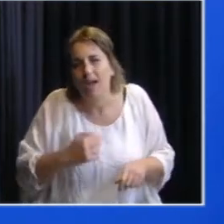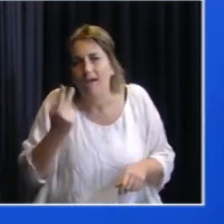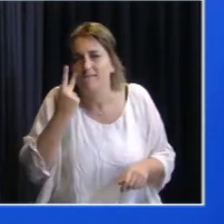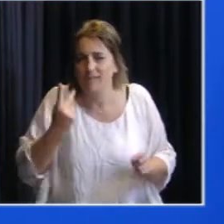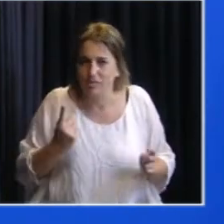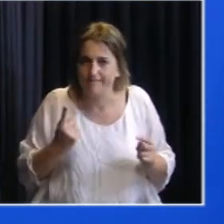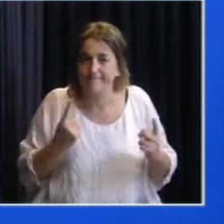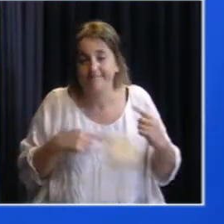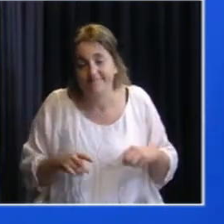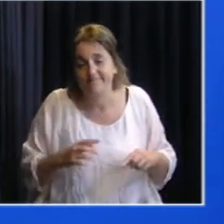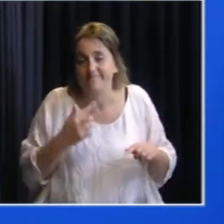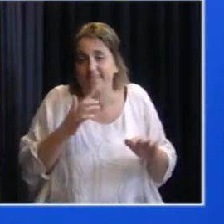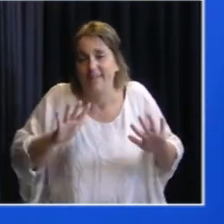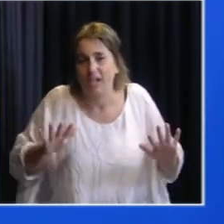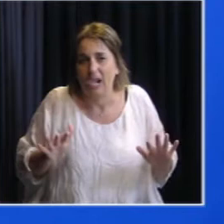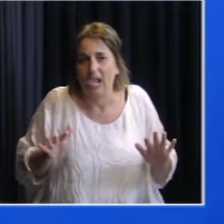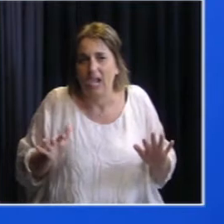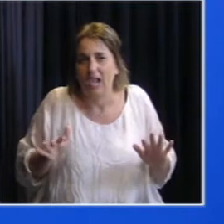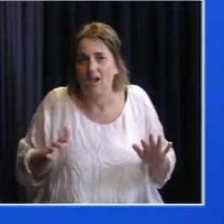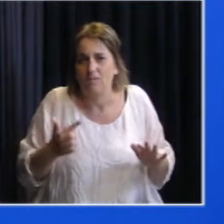en términos criollos